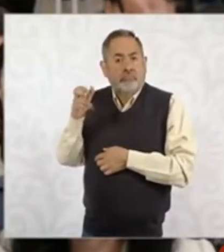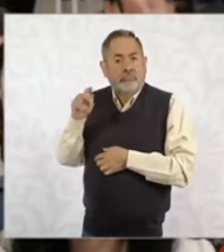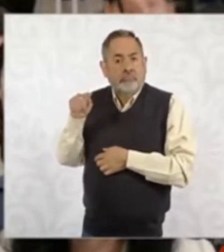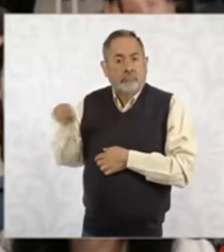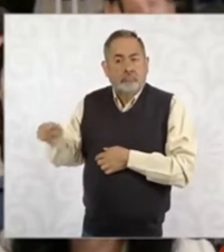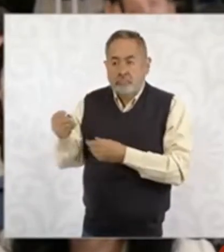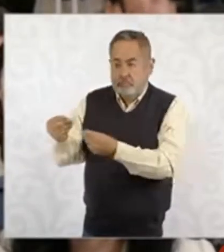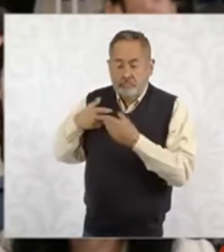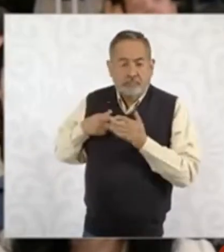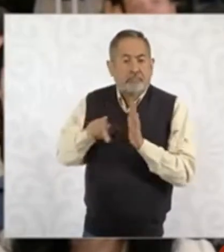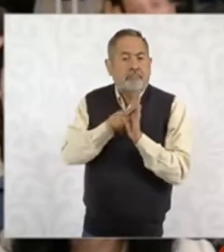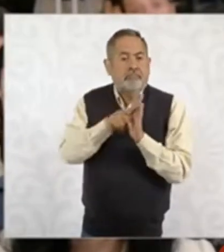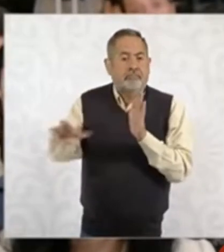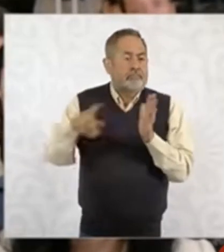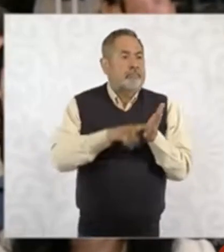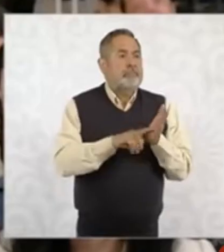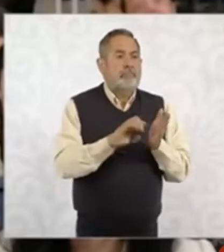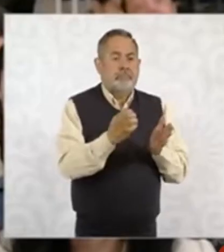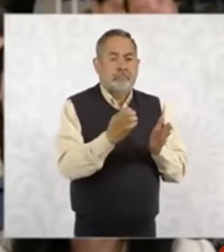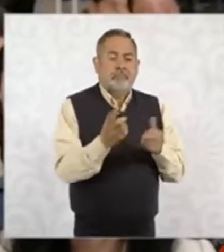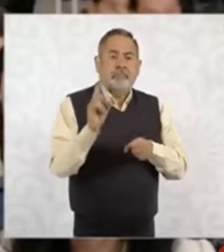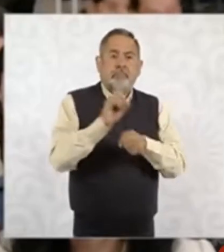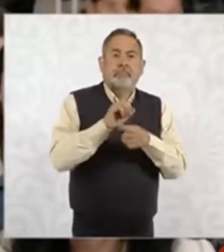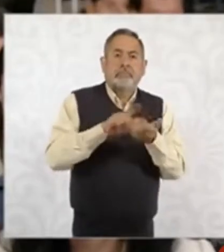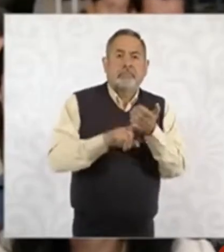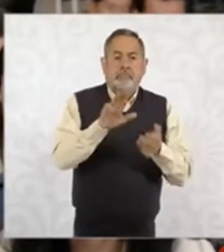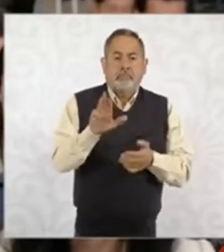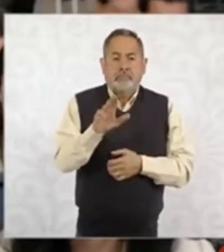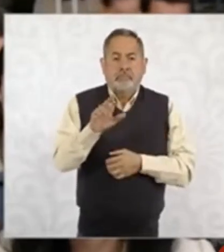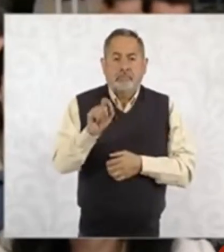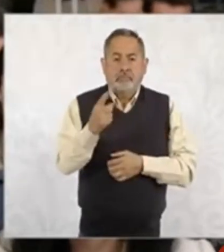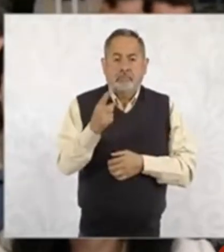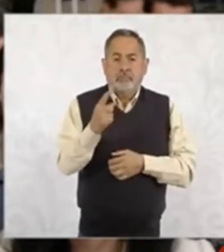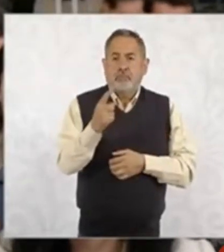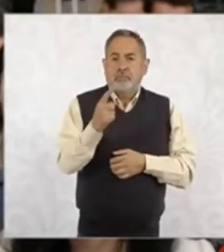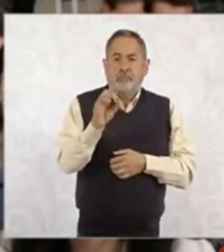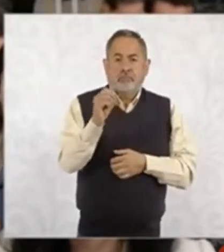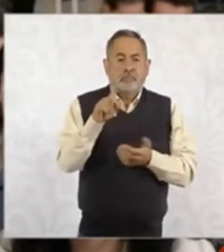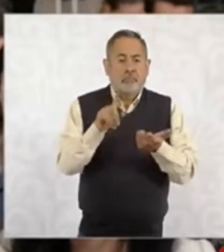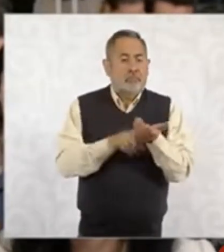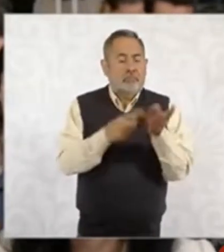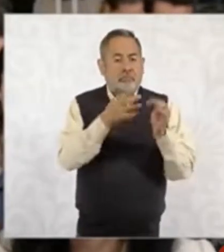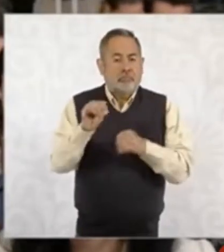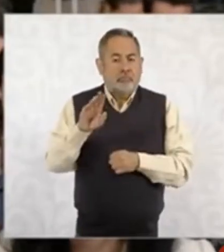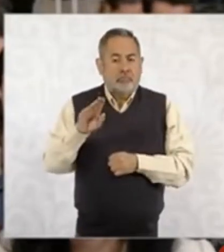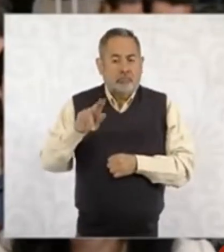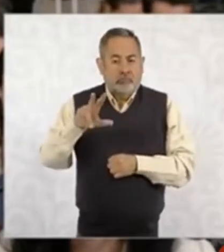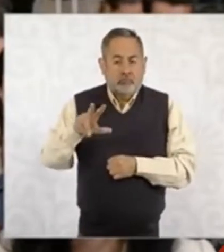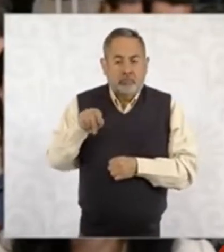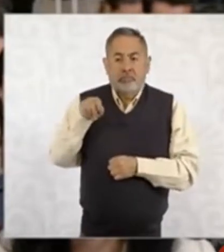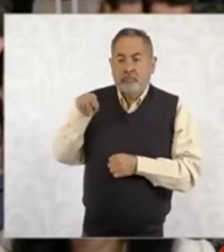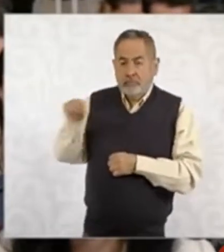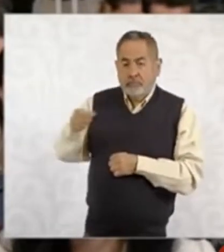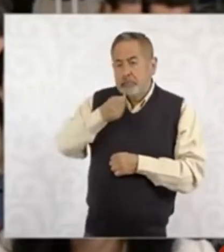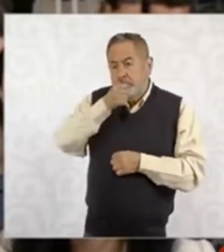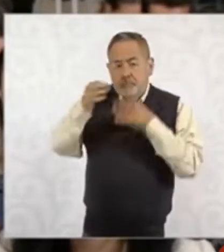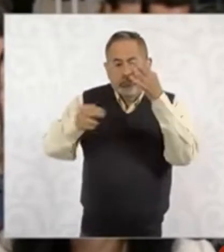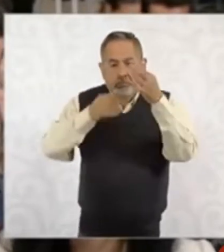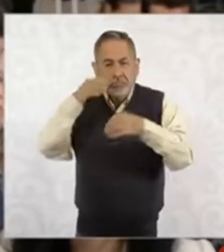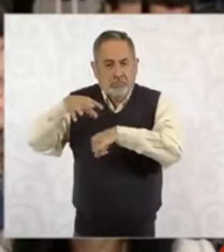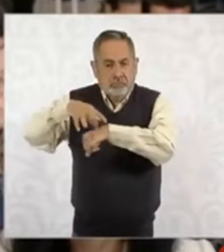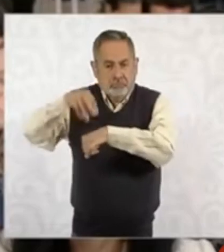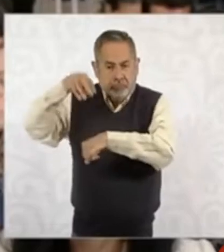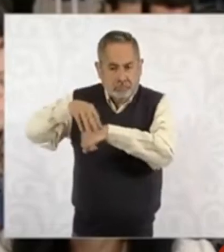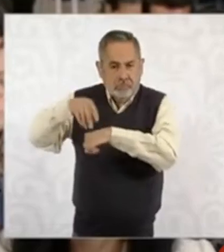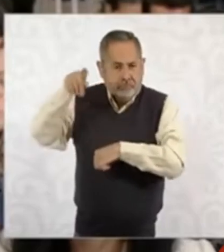de Excelsior del miércoles 21 de octubre de 1998, él reportando desde Suiza sobre el